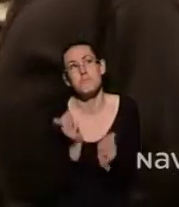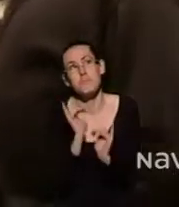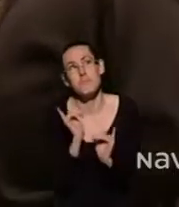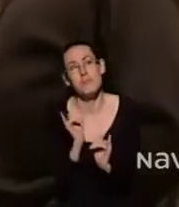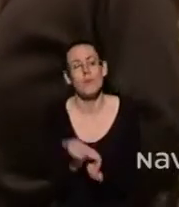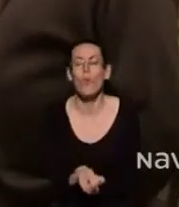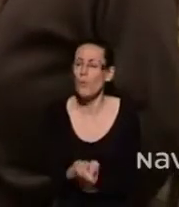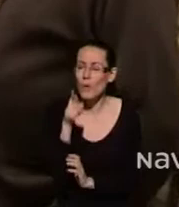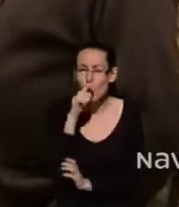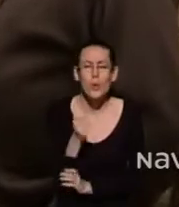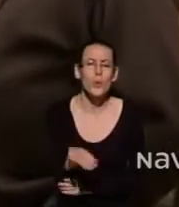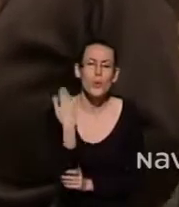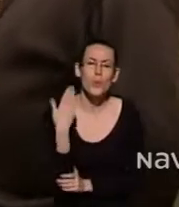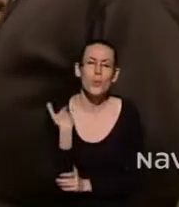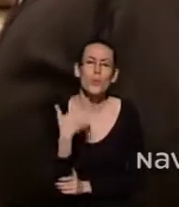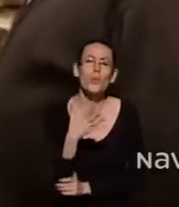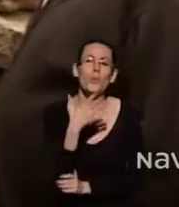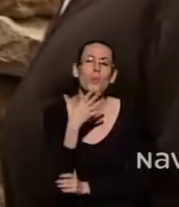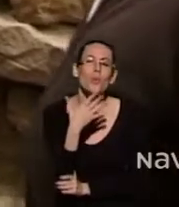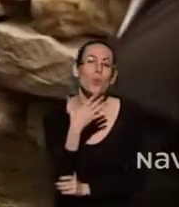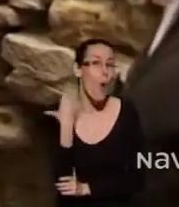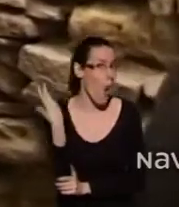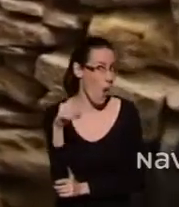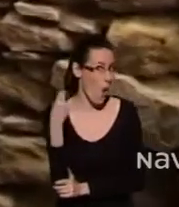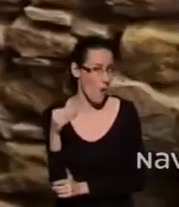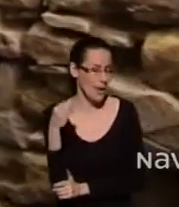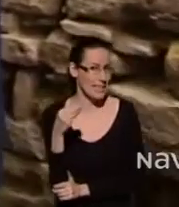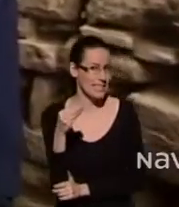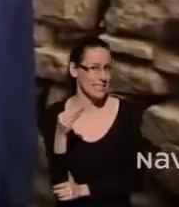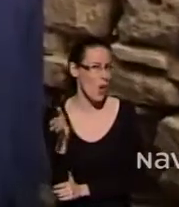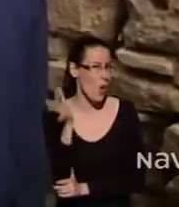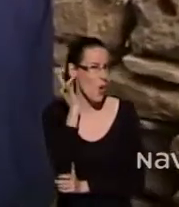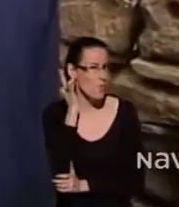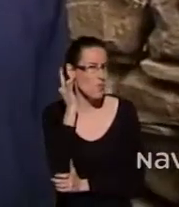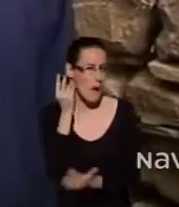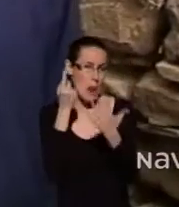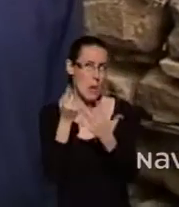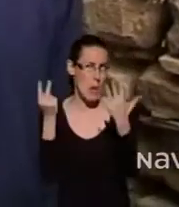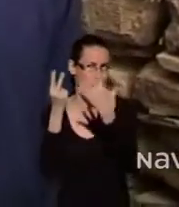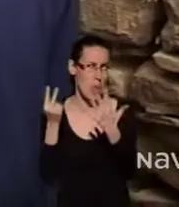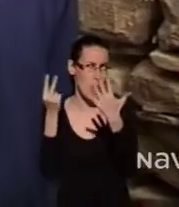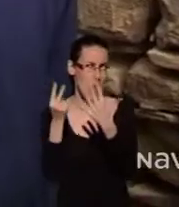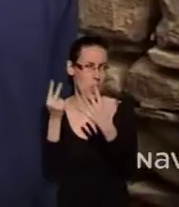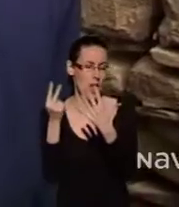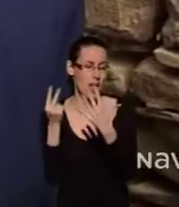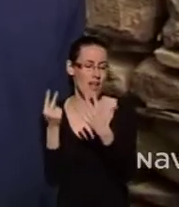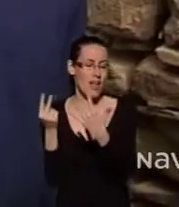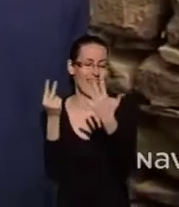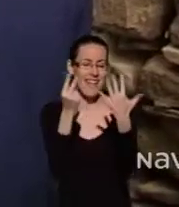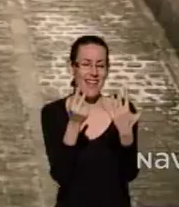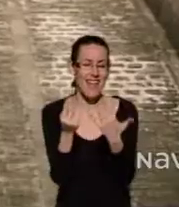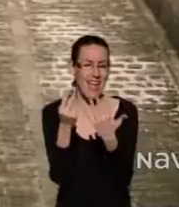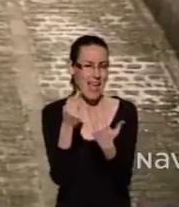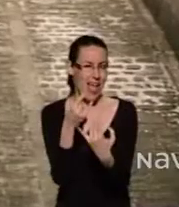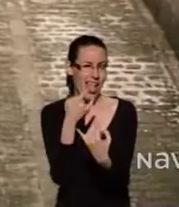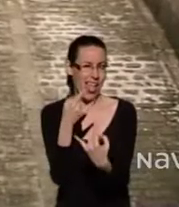estábamos 6 o 8 mozas, estaban enamoradas de nosotros y pasaban por aquí y por eso nos juntamos los dos de vez en cuando. Recordamos eso, esa